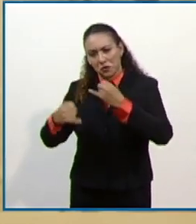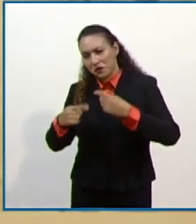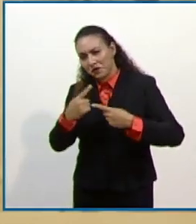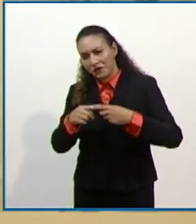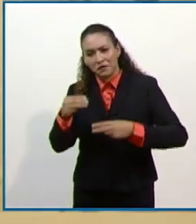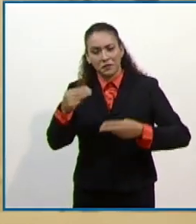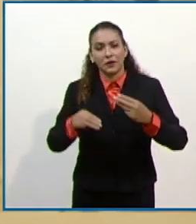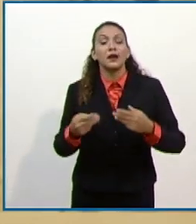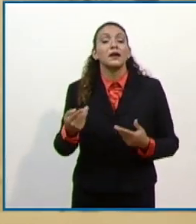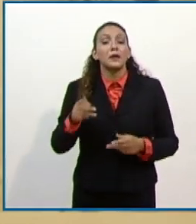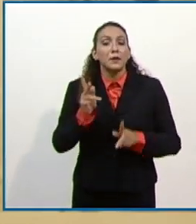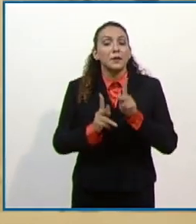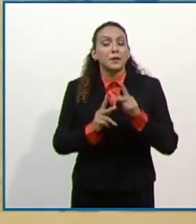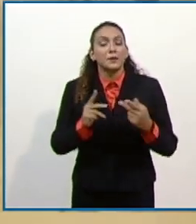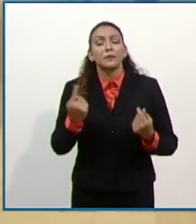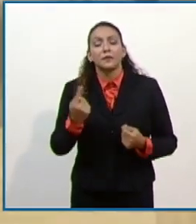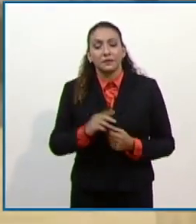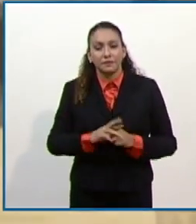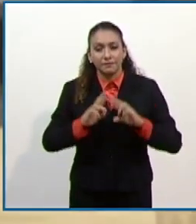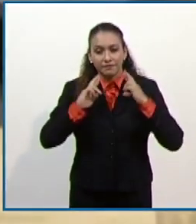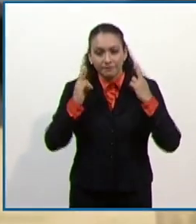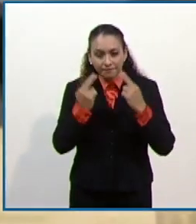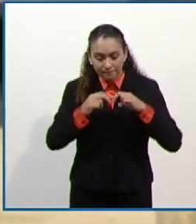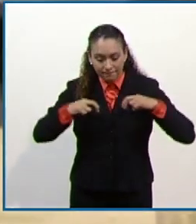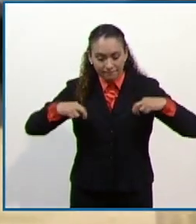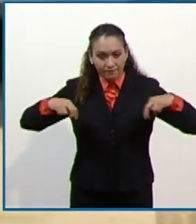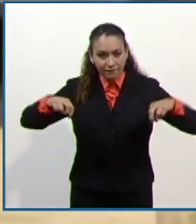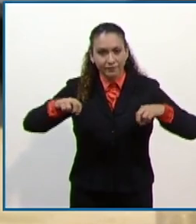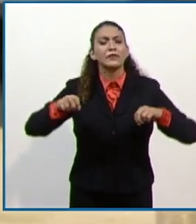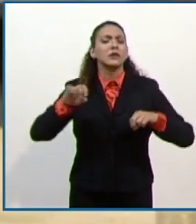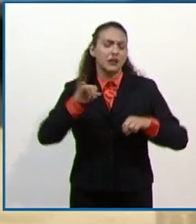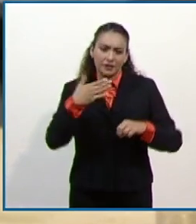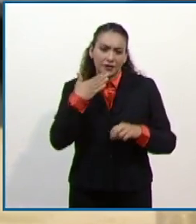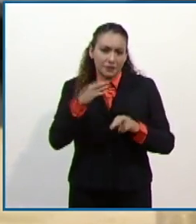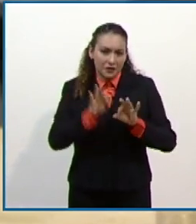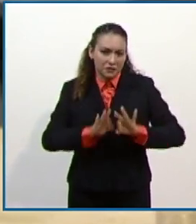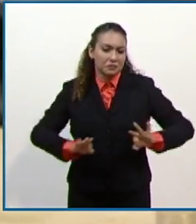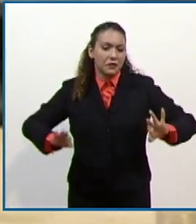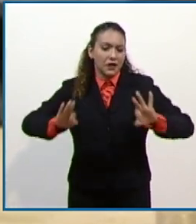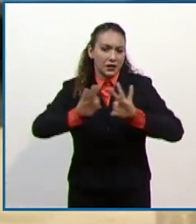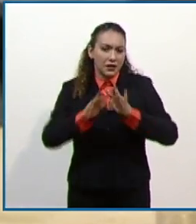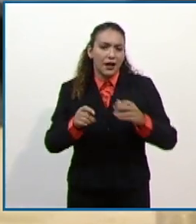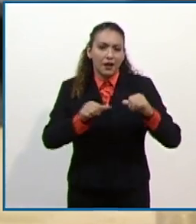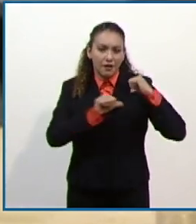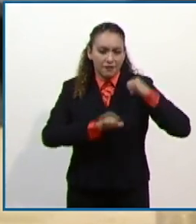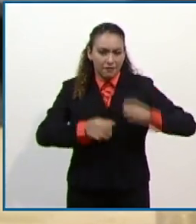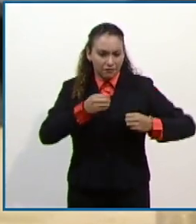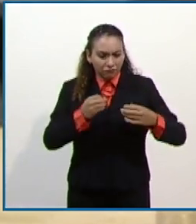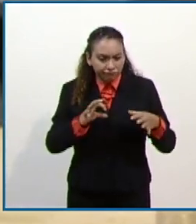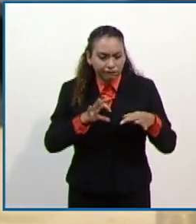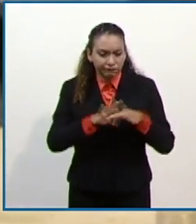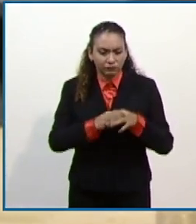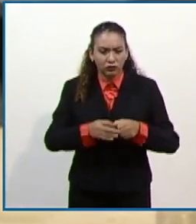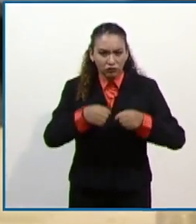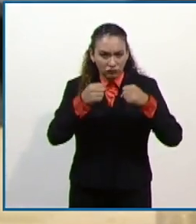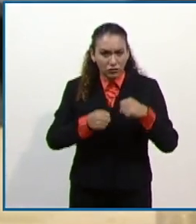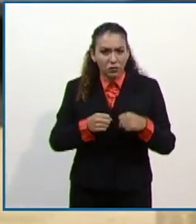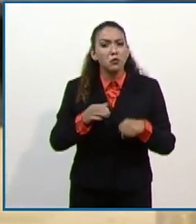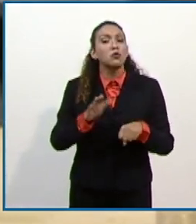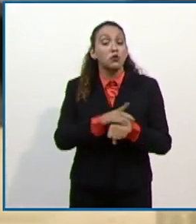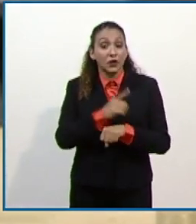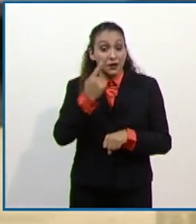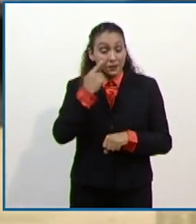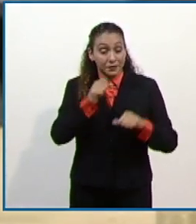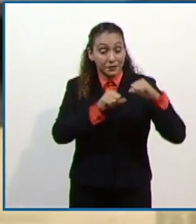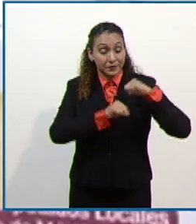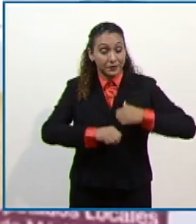Federal destacaron la importancia de que se fortalezca al Poder Judicial con una reforma que garantice el respeto a los derechos humanos de los